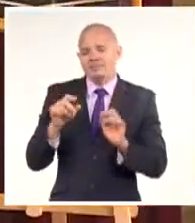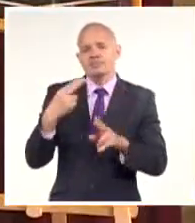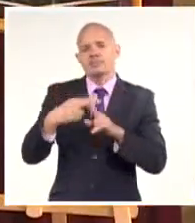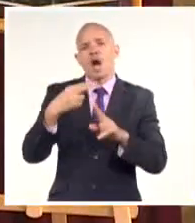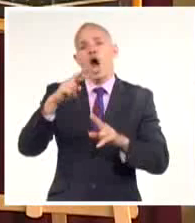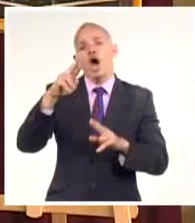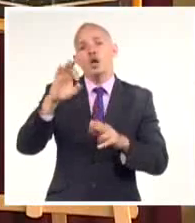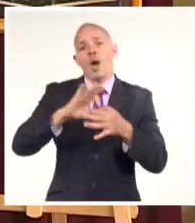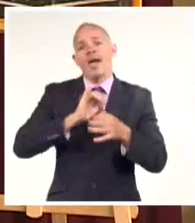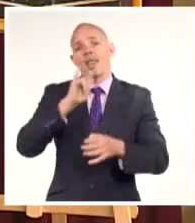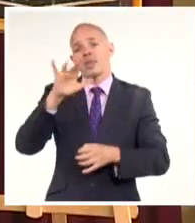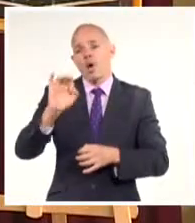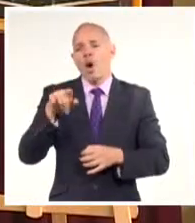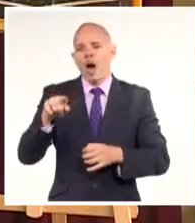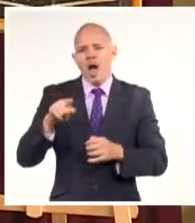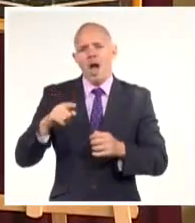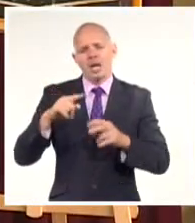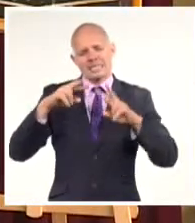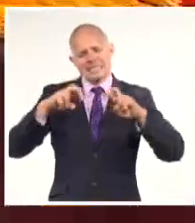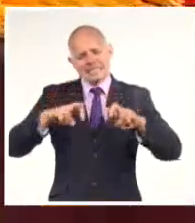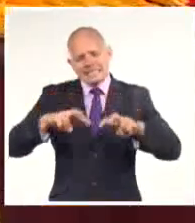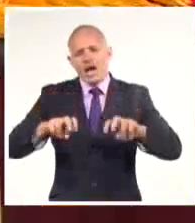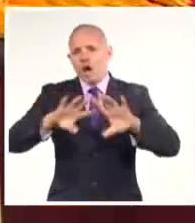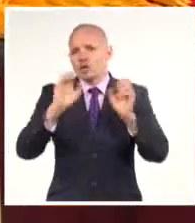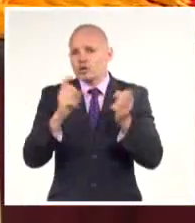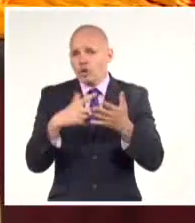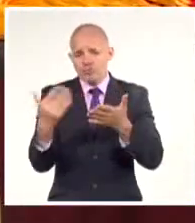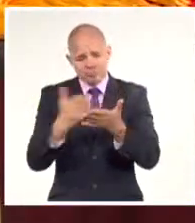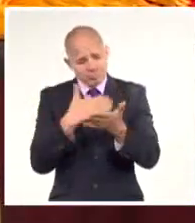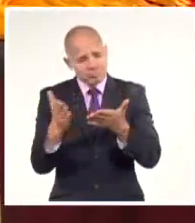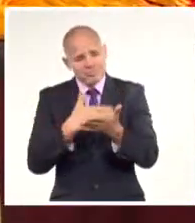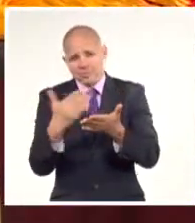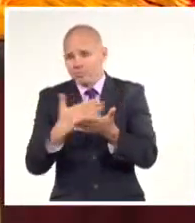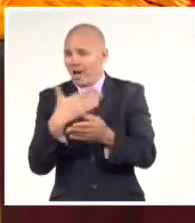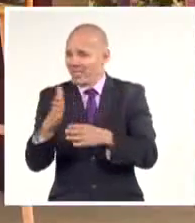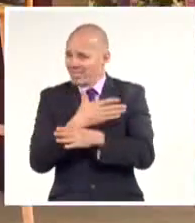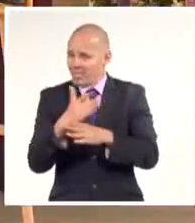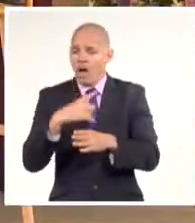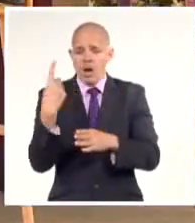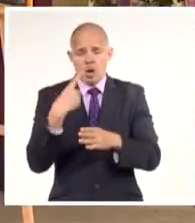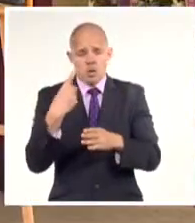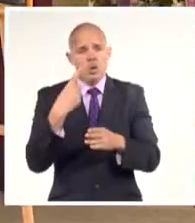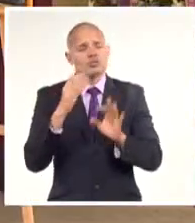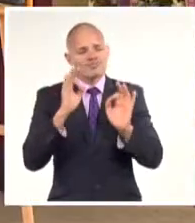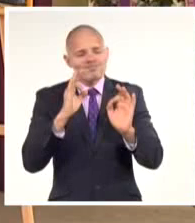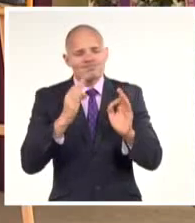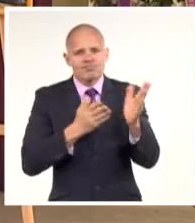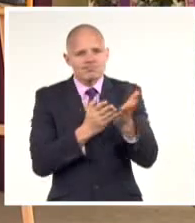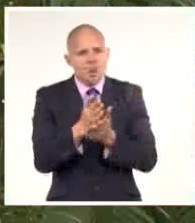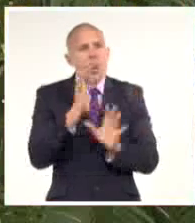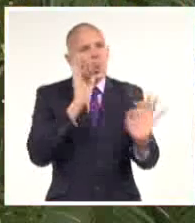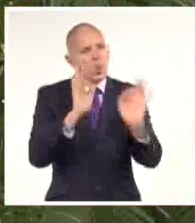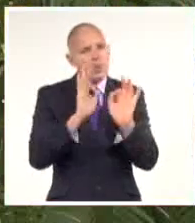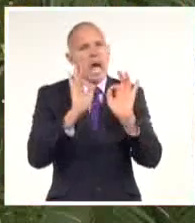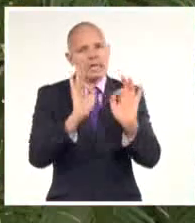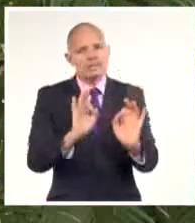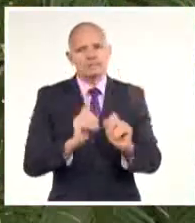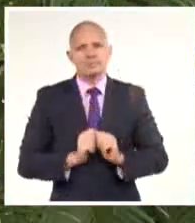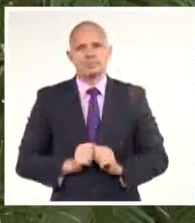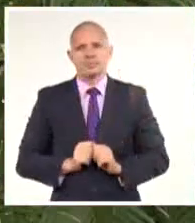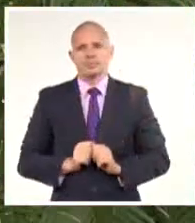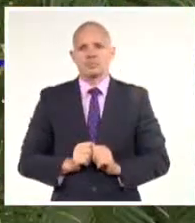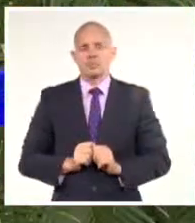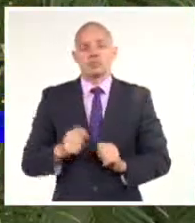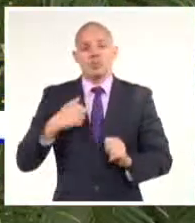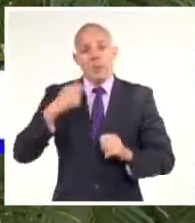pensamiento, por lo que resulta imprescindible resguardar su obra para bien de nuestra cultura. Yo creo que sería muy